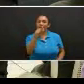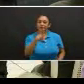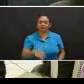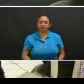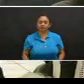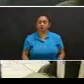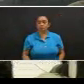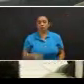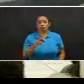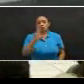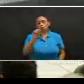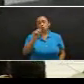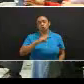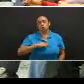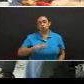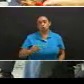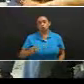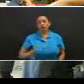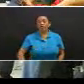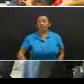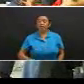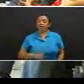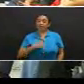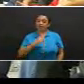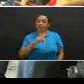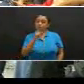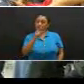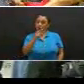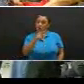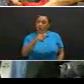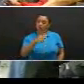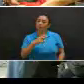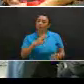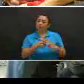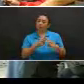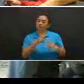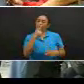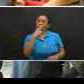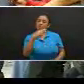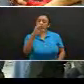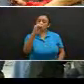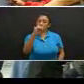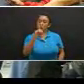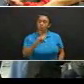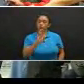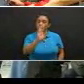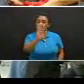Ya no soy digno más de que me sigas llamando hijo, que sea hijo tuyo.